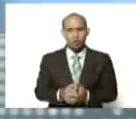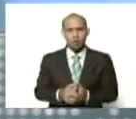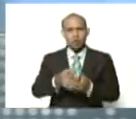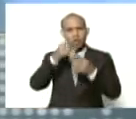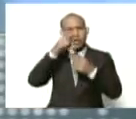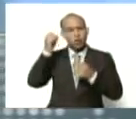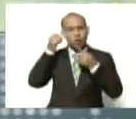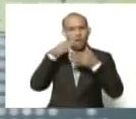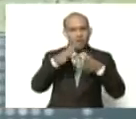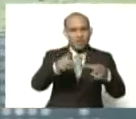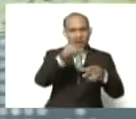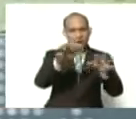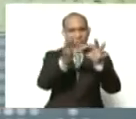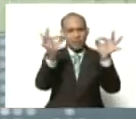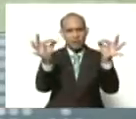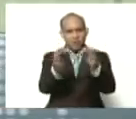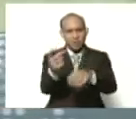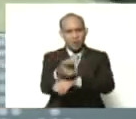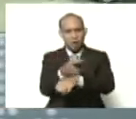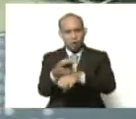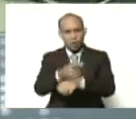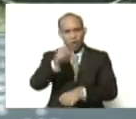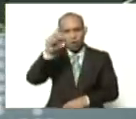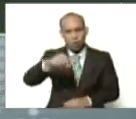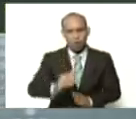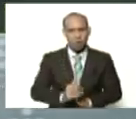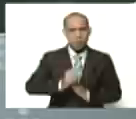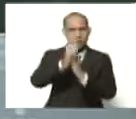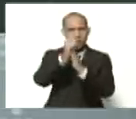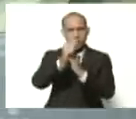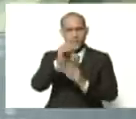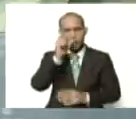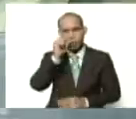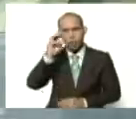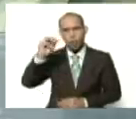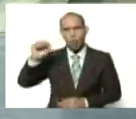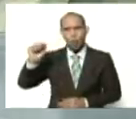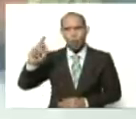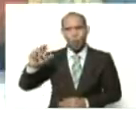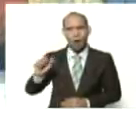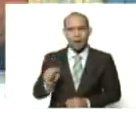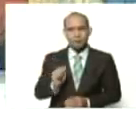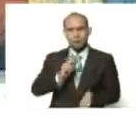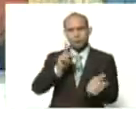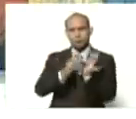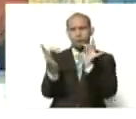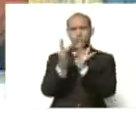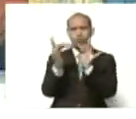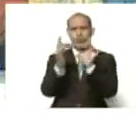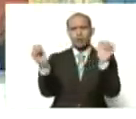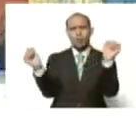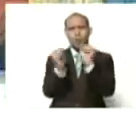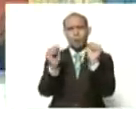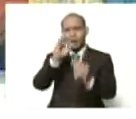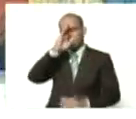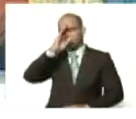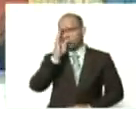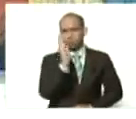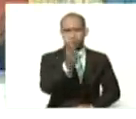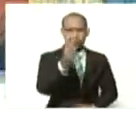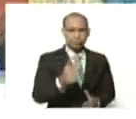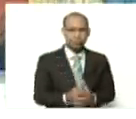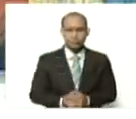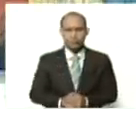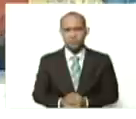a tu familia, gobernador, líder, compañero Omar Prieto. Vámonos para Mérida de manera directa. Allá estamos